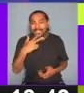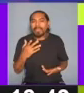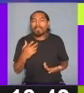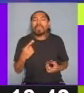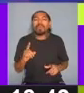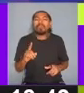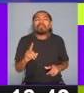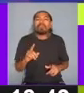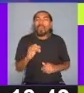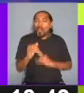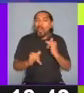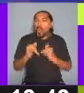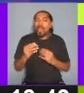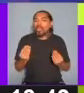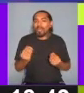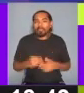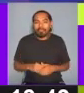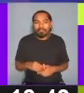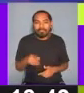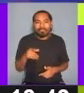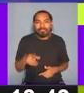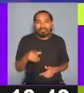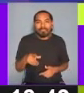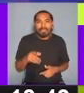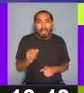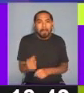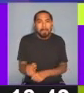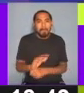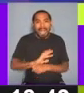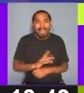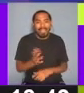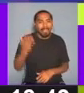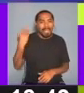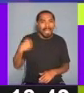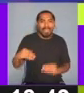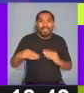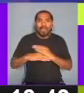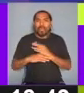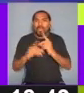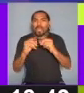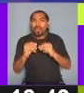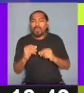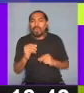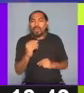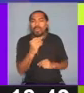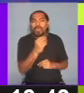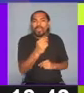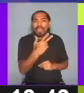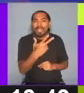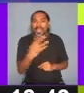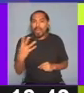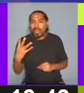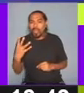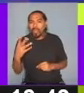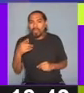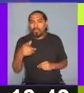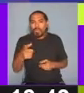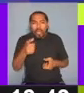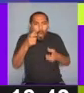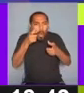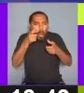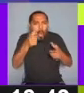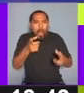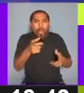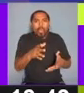con la obra de la ruta 34, se levantó el puesto de control de Pampa Blanca y dejamos de